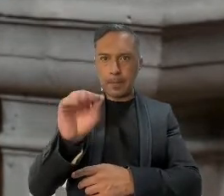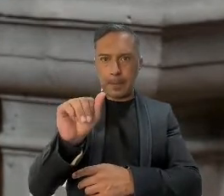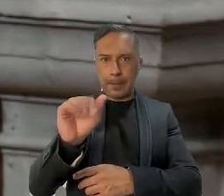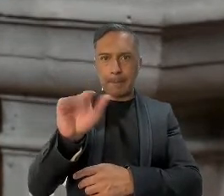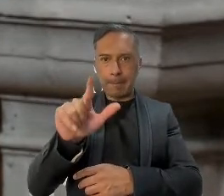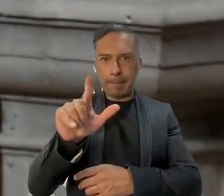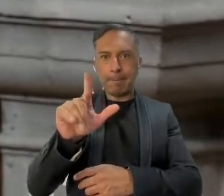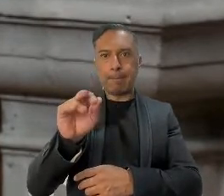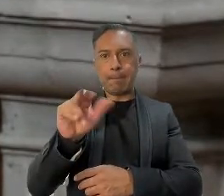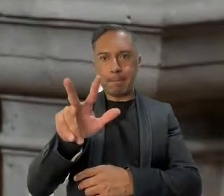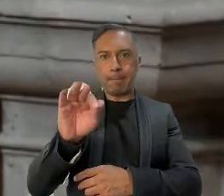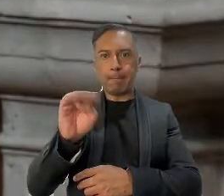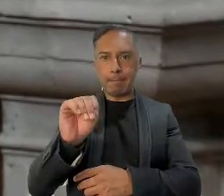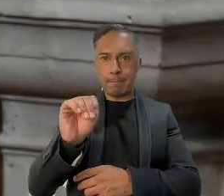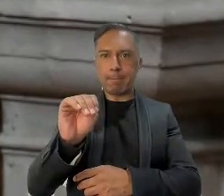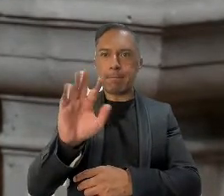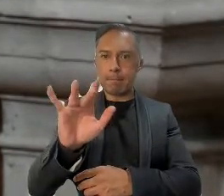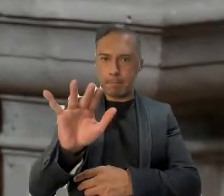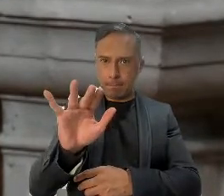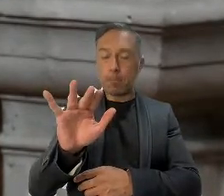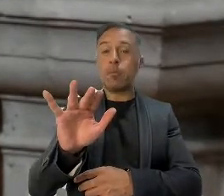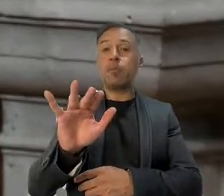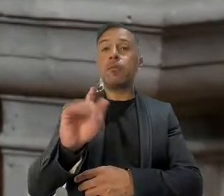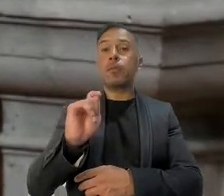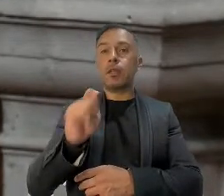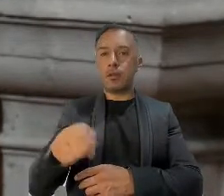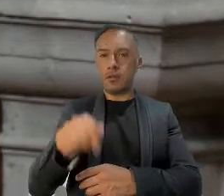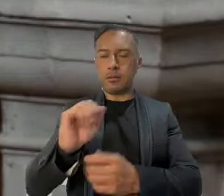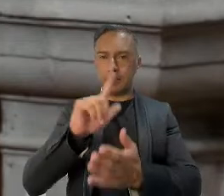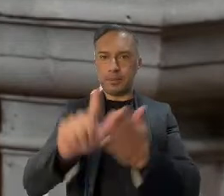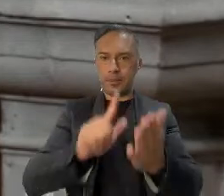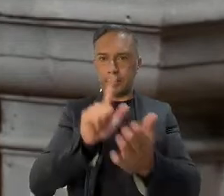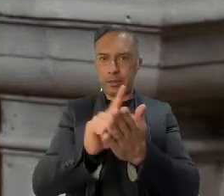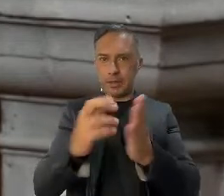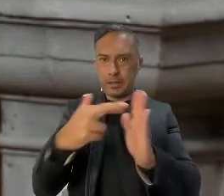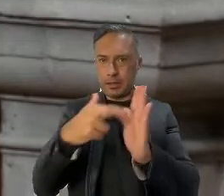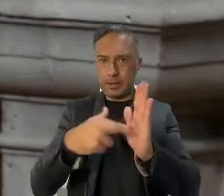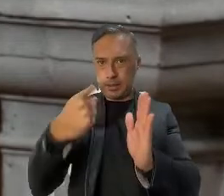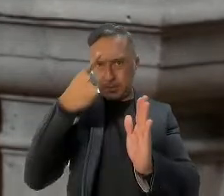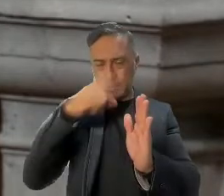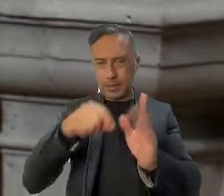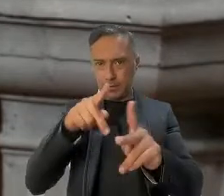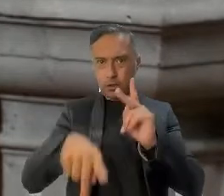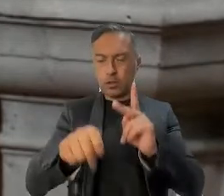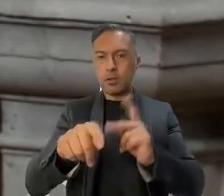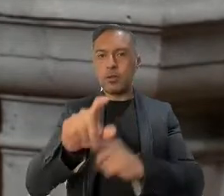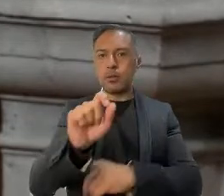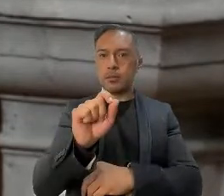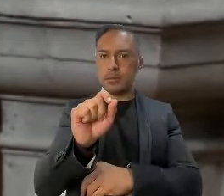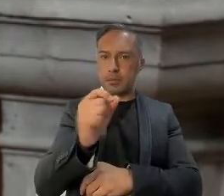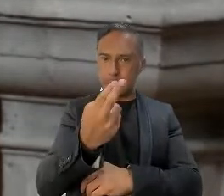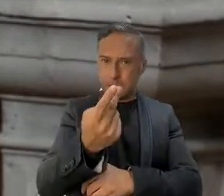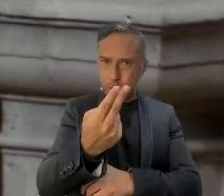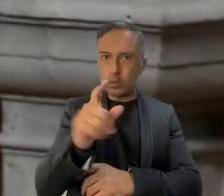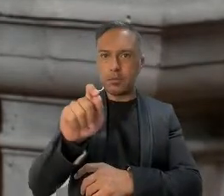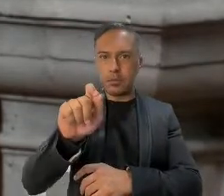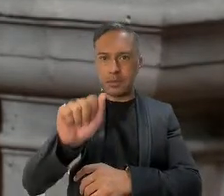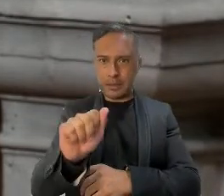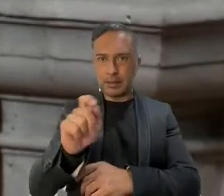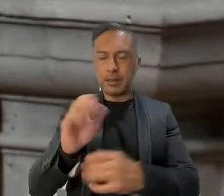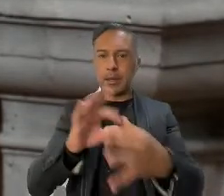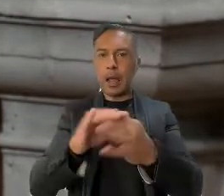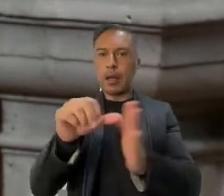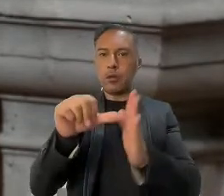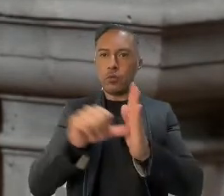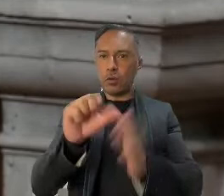46, 47, 48, 49, 50 de la Ley Reglamentaria de las Fracciones 25ª y 26ª del artículo 61 de